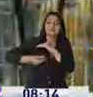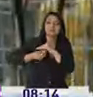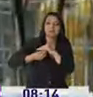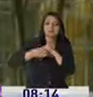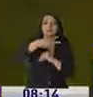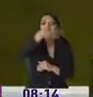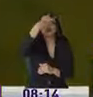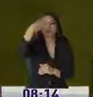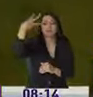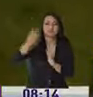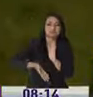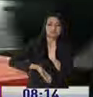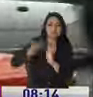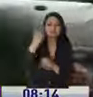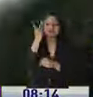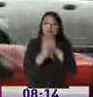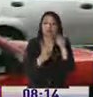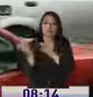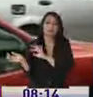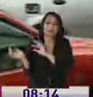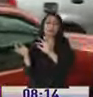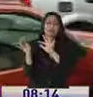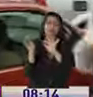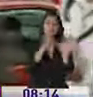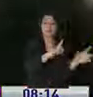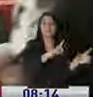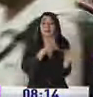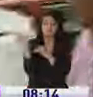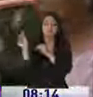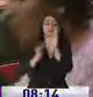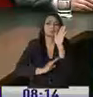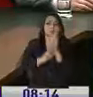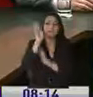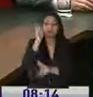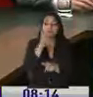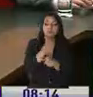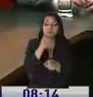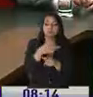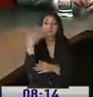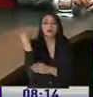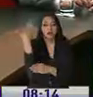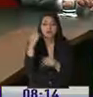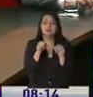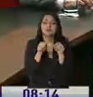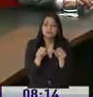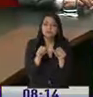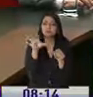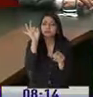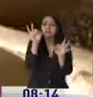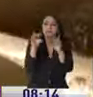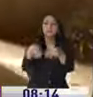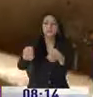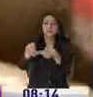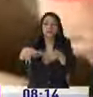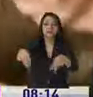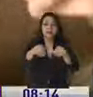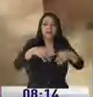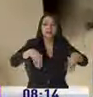los últimos 2 años, que ha crecido de manera exponencial, por lo cual el Cabildo continuará identificando terrenos que aporten a la